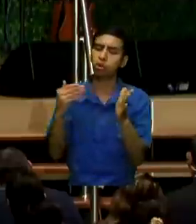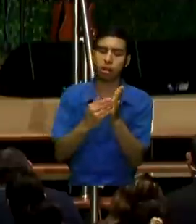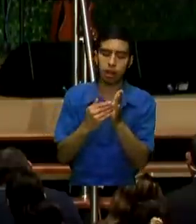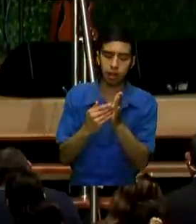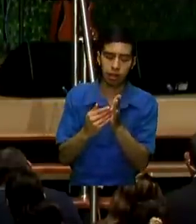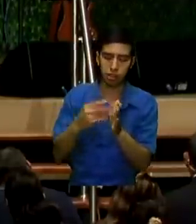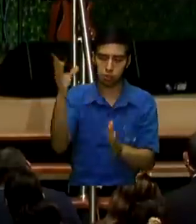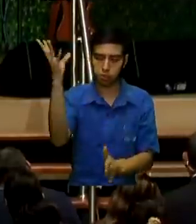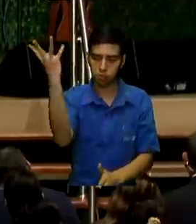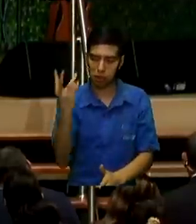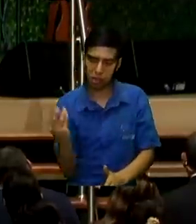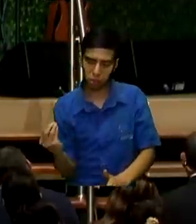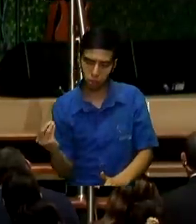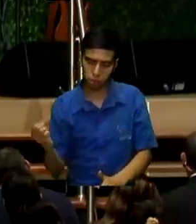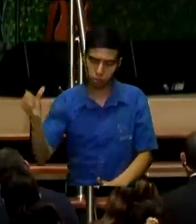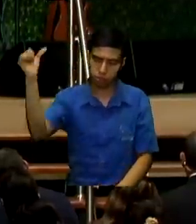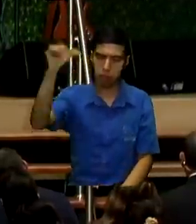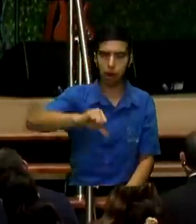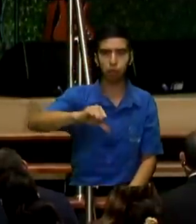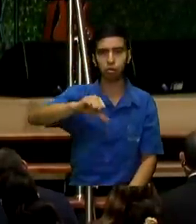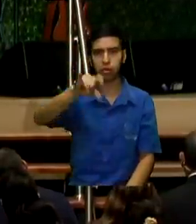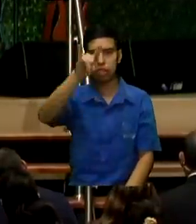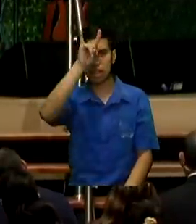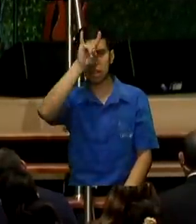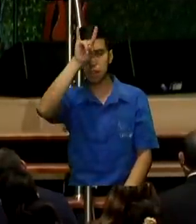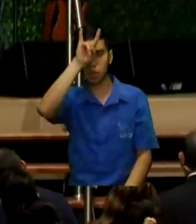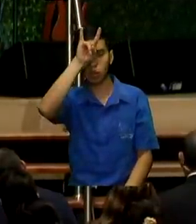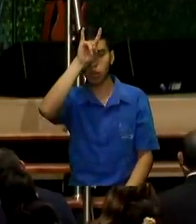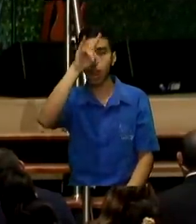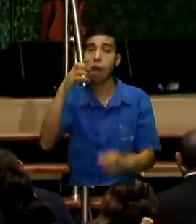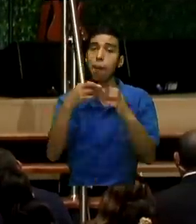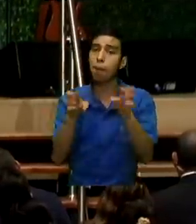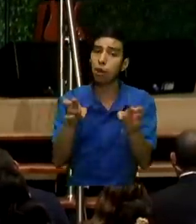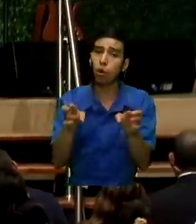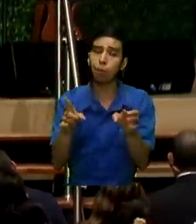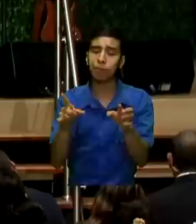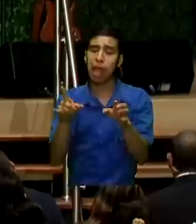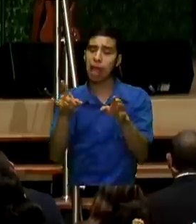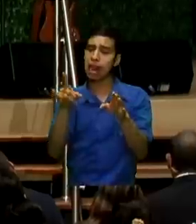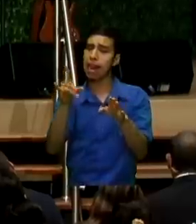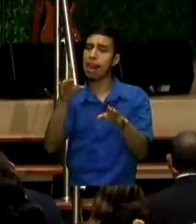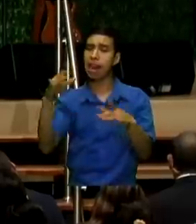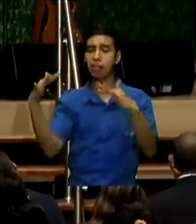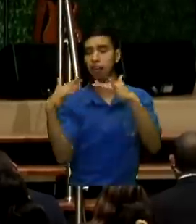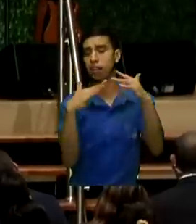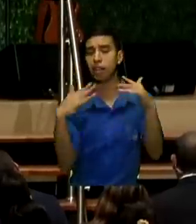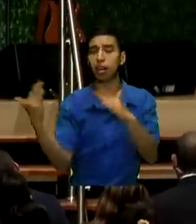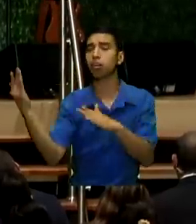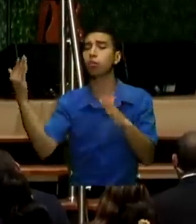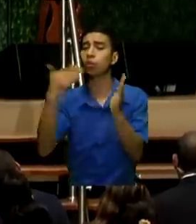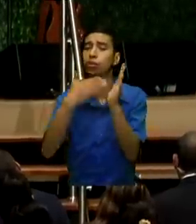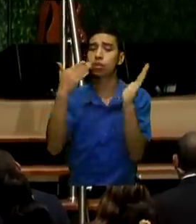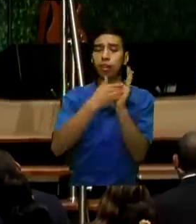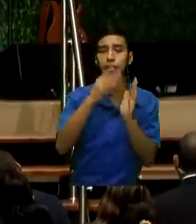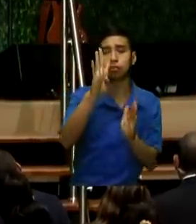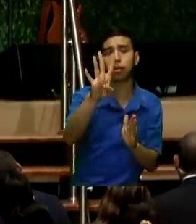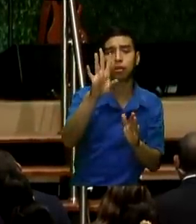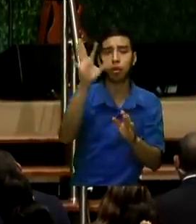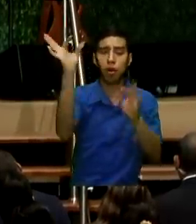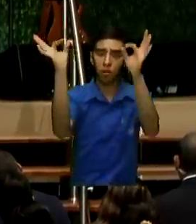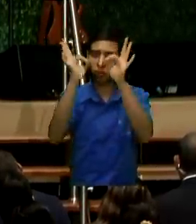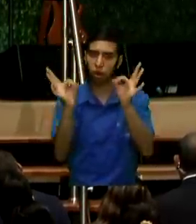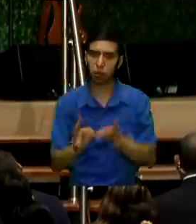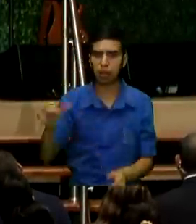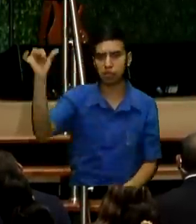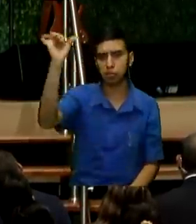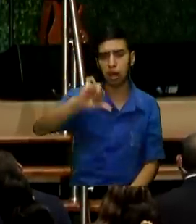De esto no es lo que vamos a hablar ahorita, pero la batalla es contra esas cuatro jerarquías. Pero para meterse a